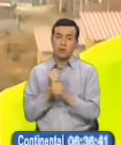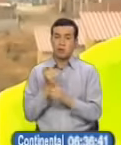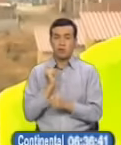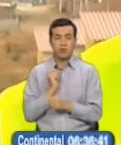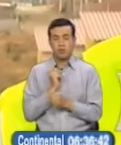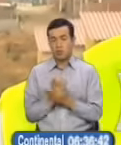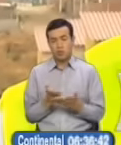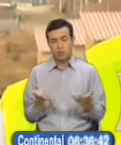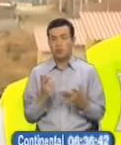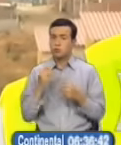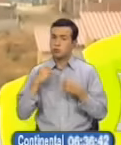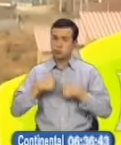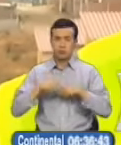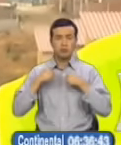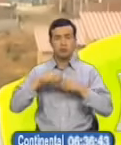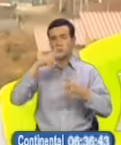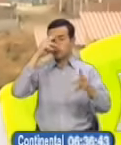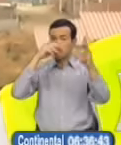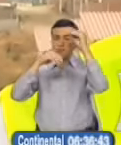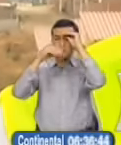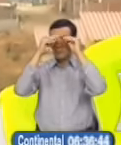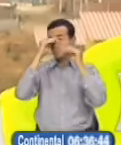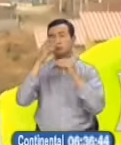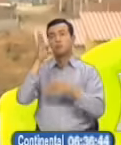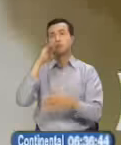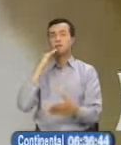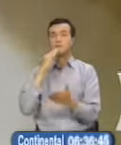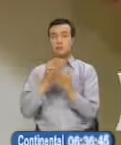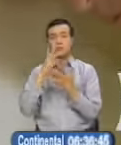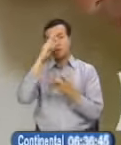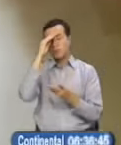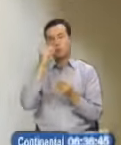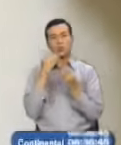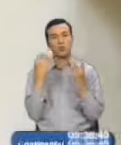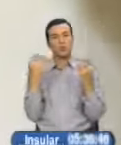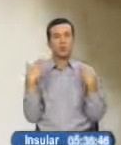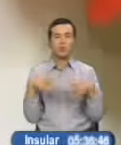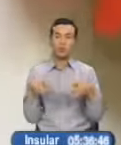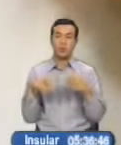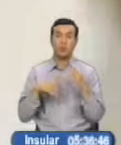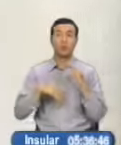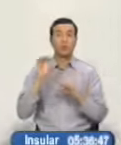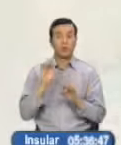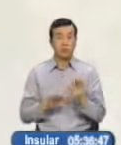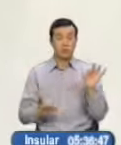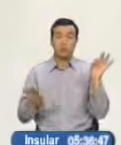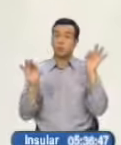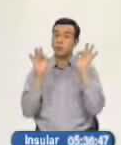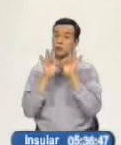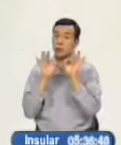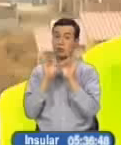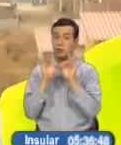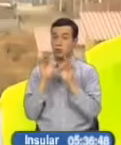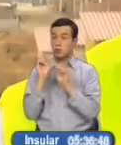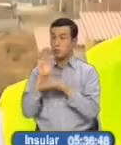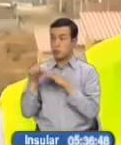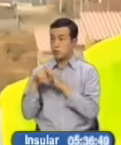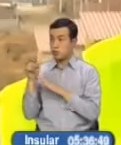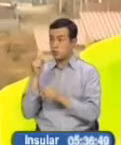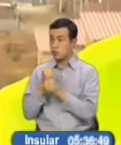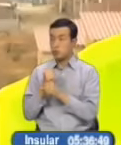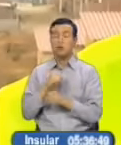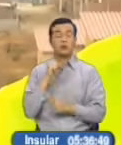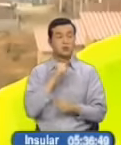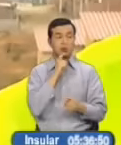y seguir adelante aprendiendo más cosas en esta obra, gracias a Dios estamos aprendiendo bastante. Sobre todo oportunidades en esta época que necesitan todos trabajar, ¿no?